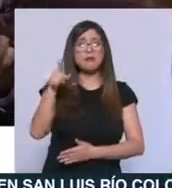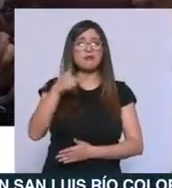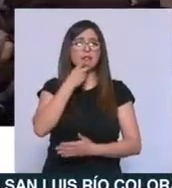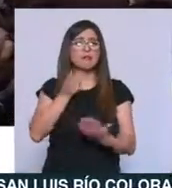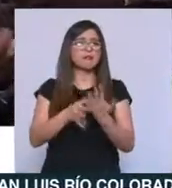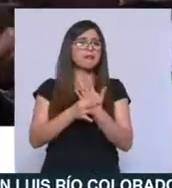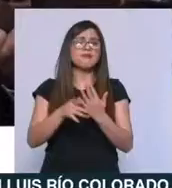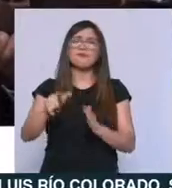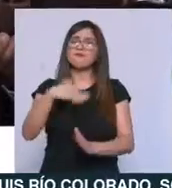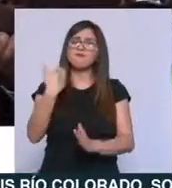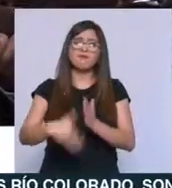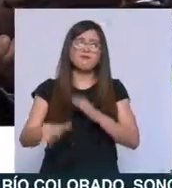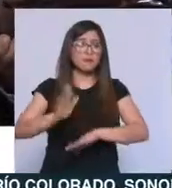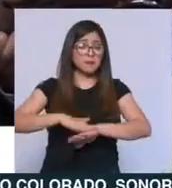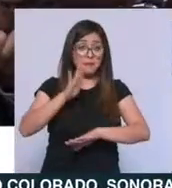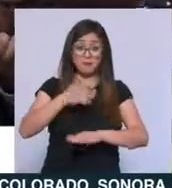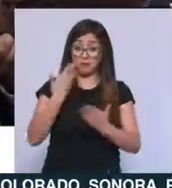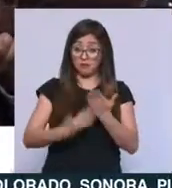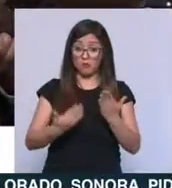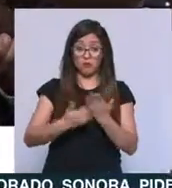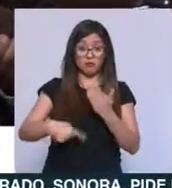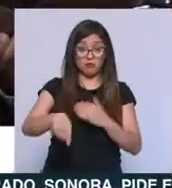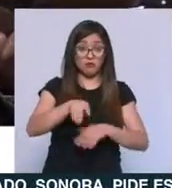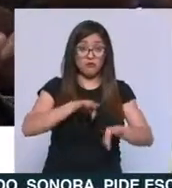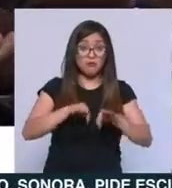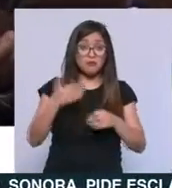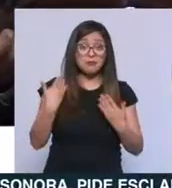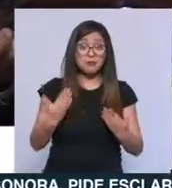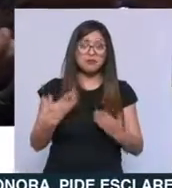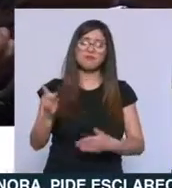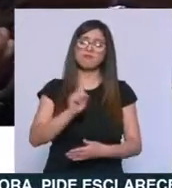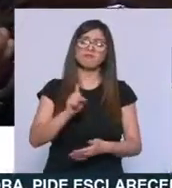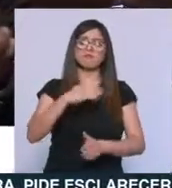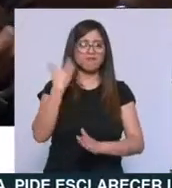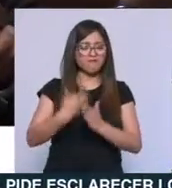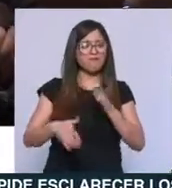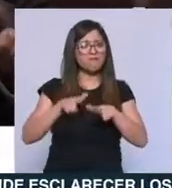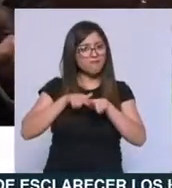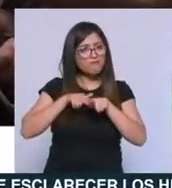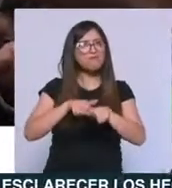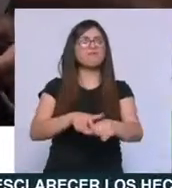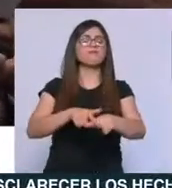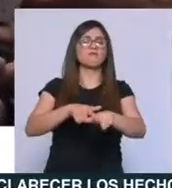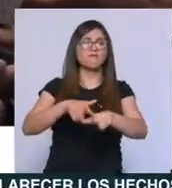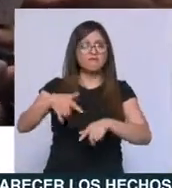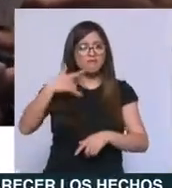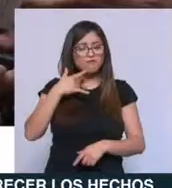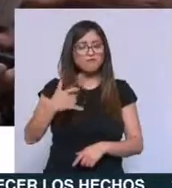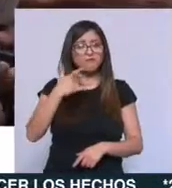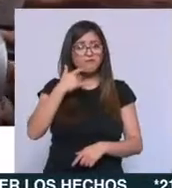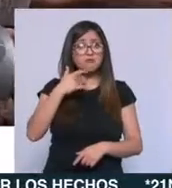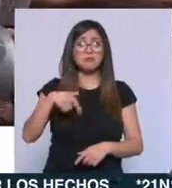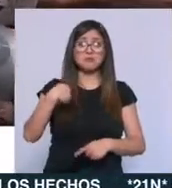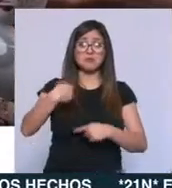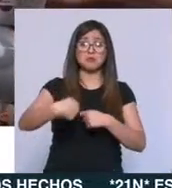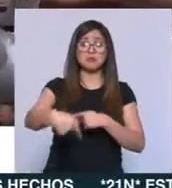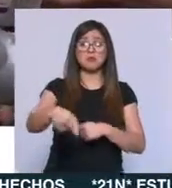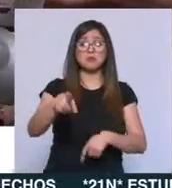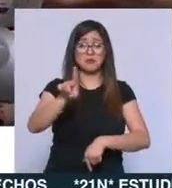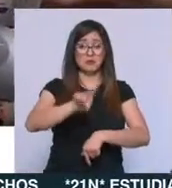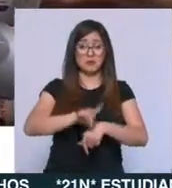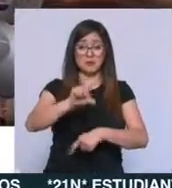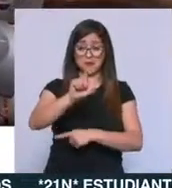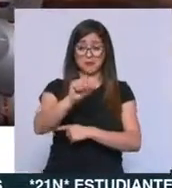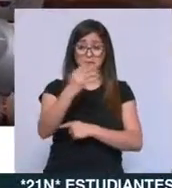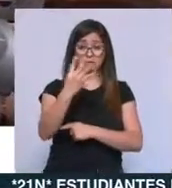los resultados. Entonces, pues tendremos que trabajar más. Si el día tiene 24